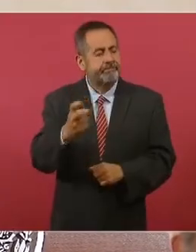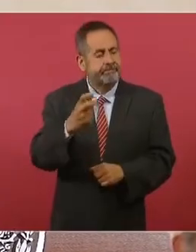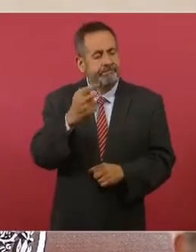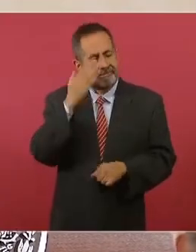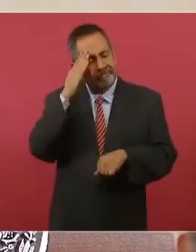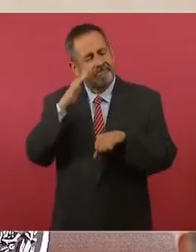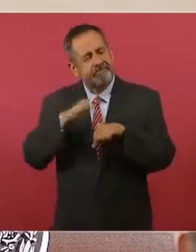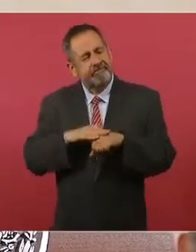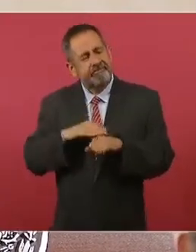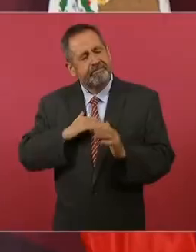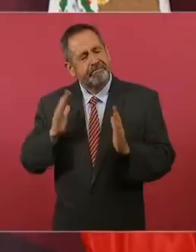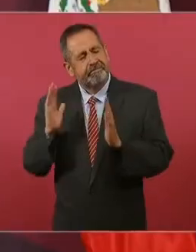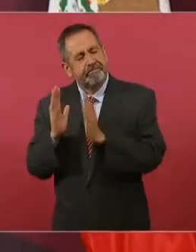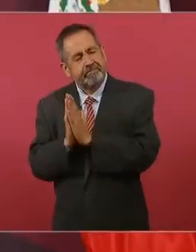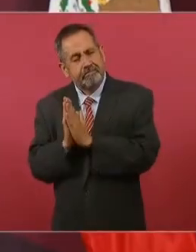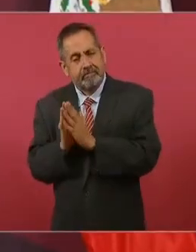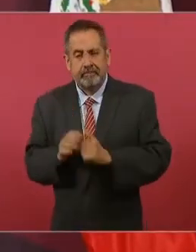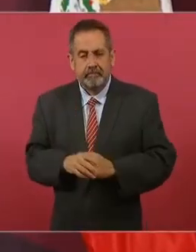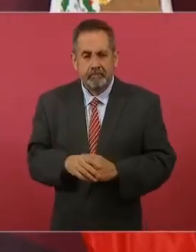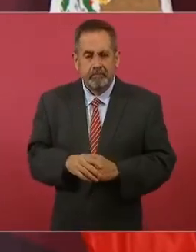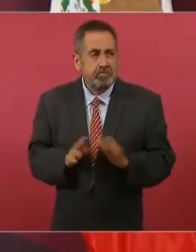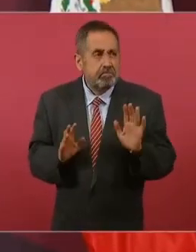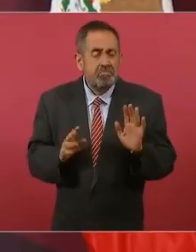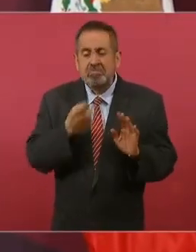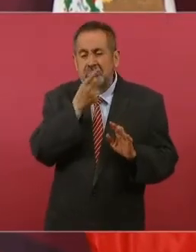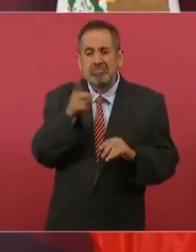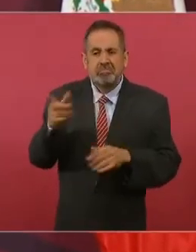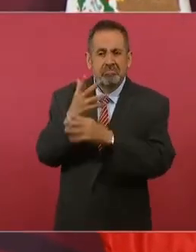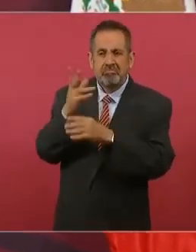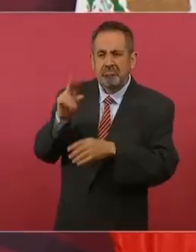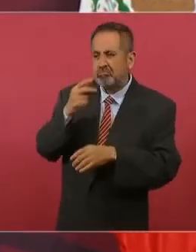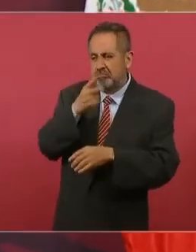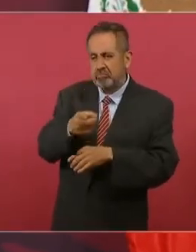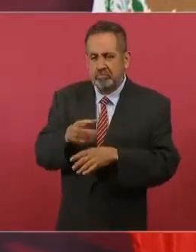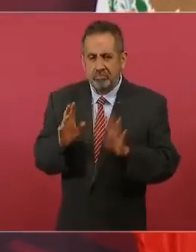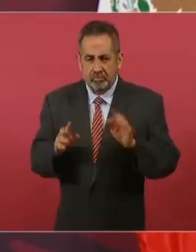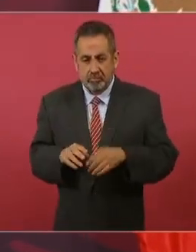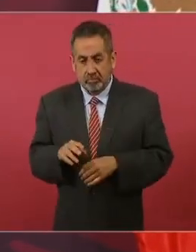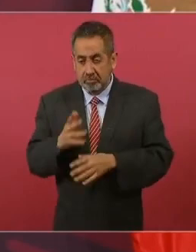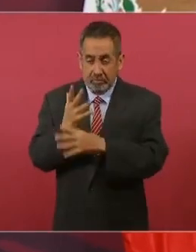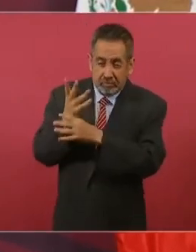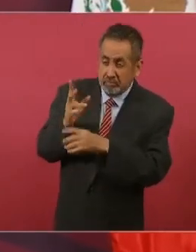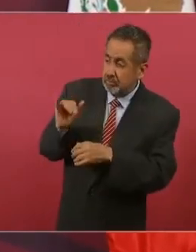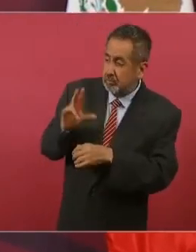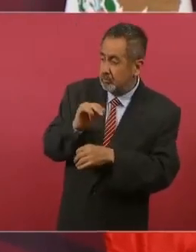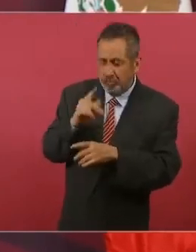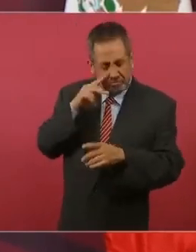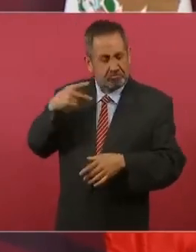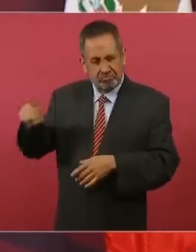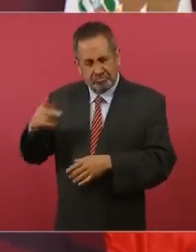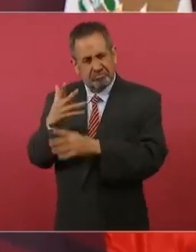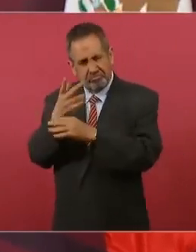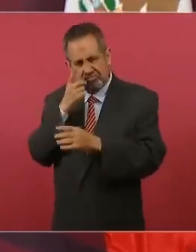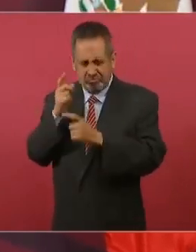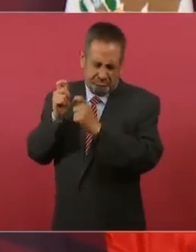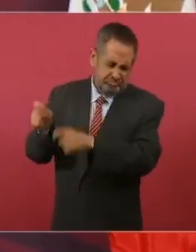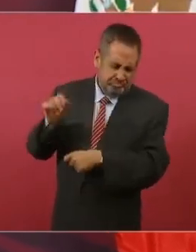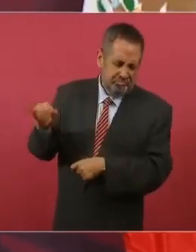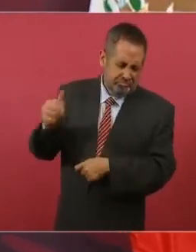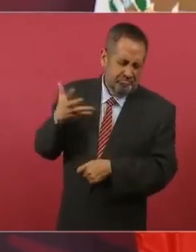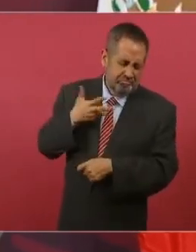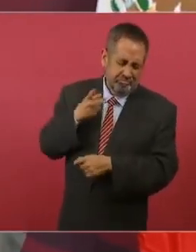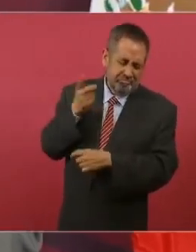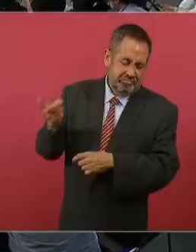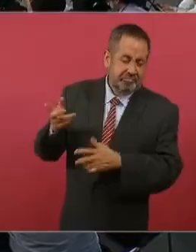Pero dicen que no es de él. Pero si no es de él, hay que atribuírsela.